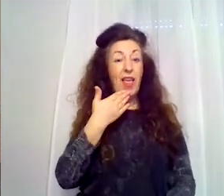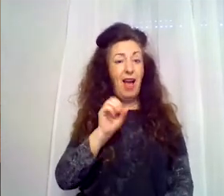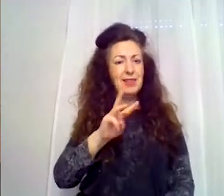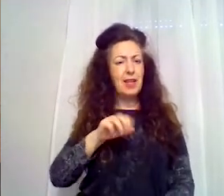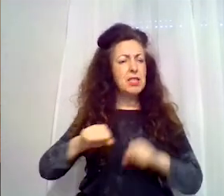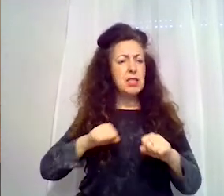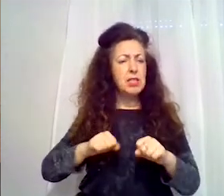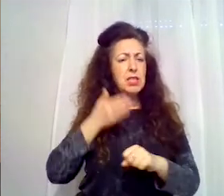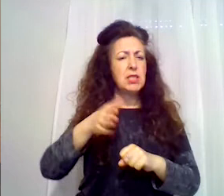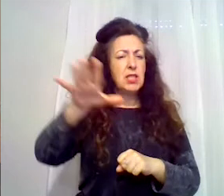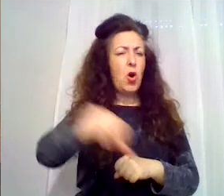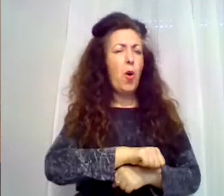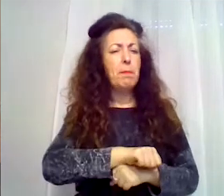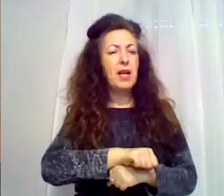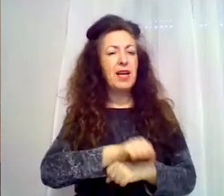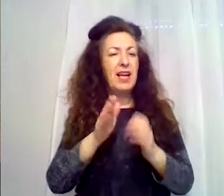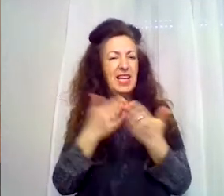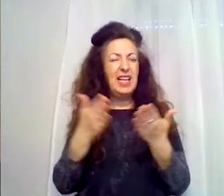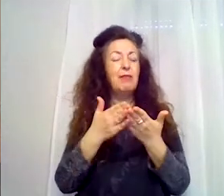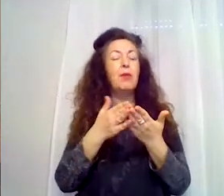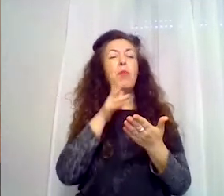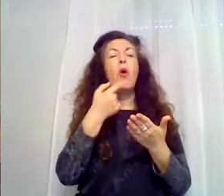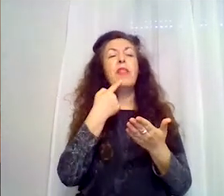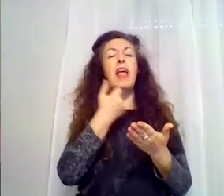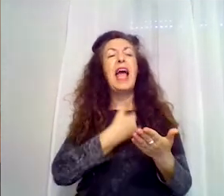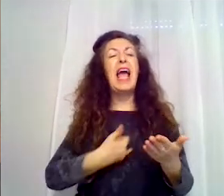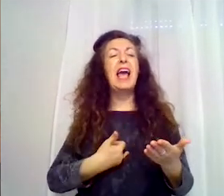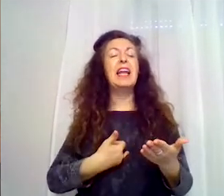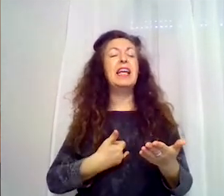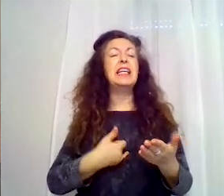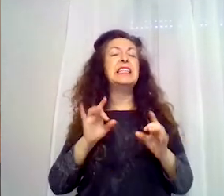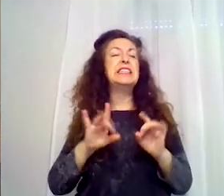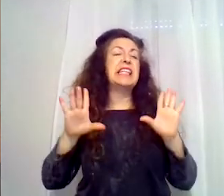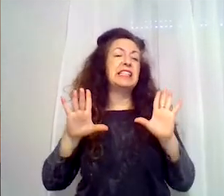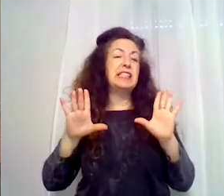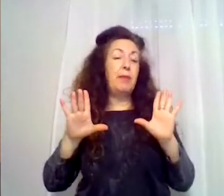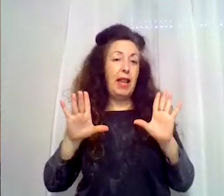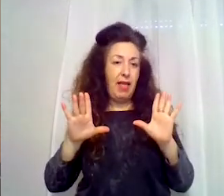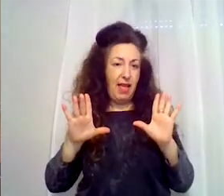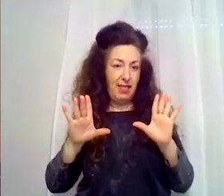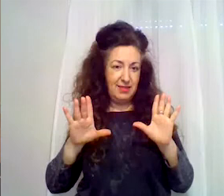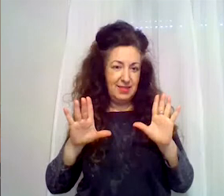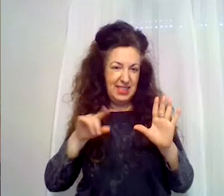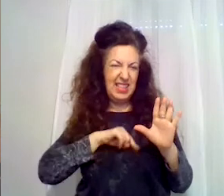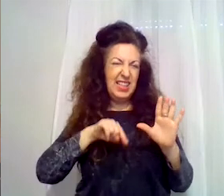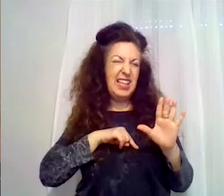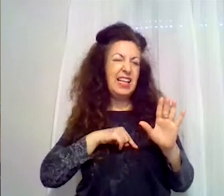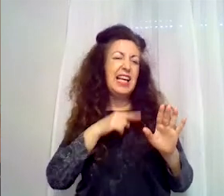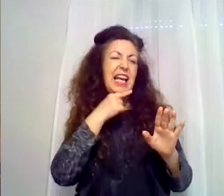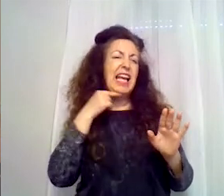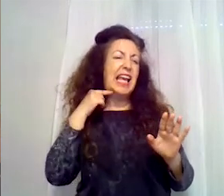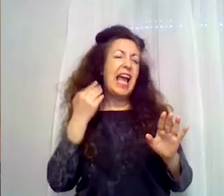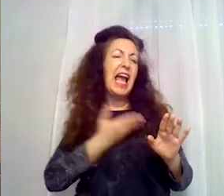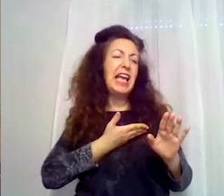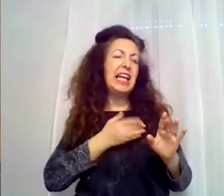que algunas de las grandes obras de Shakespeare sean obra de un insignificante señor que